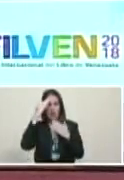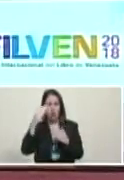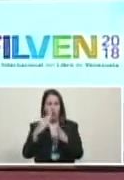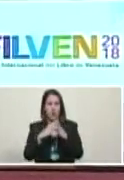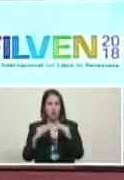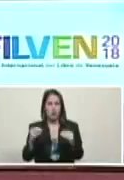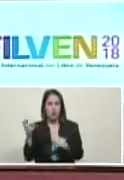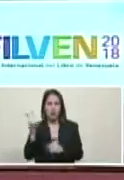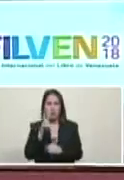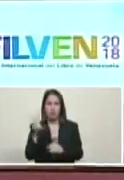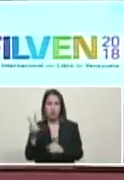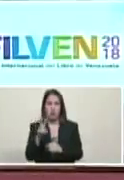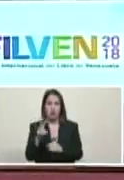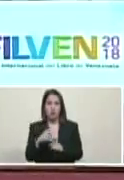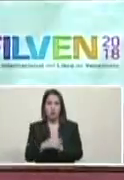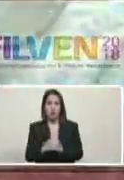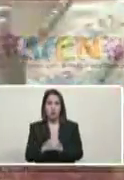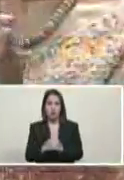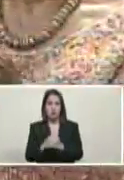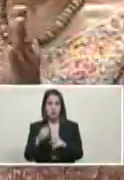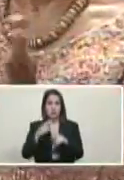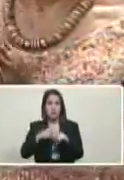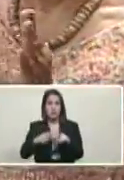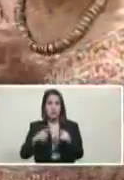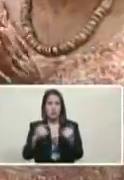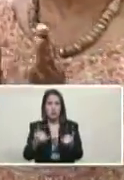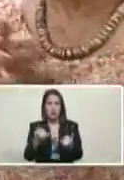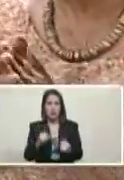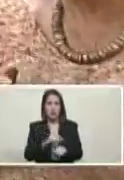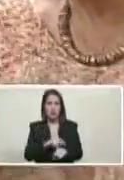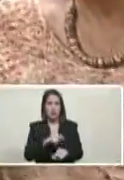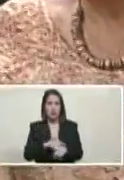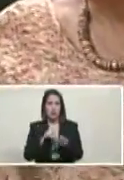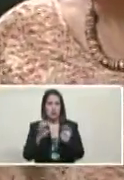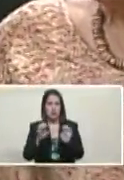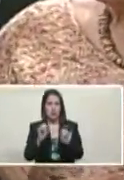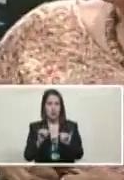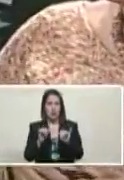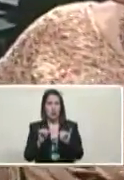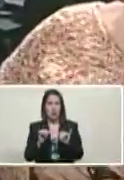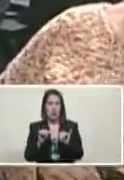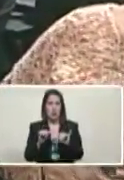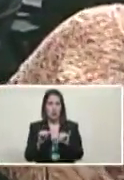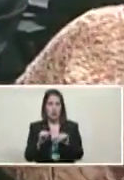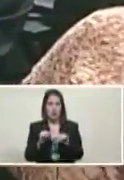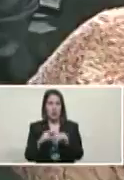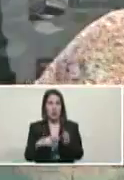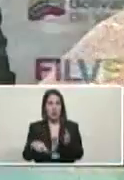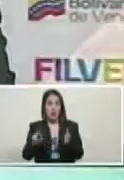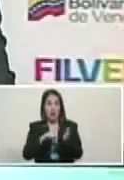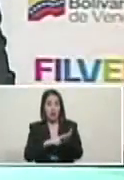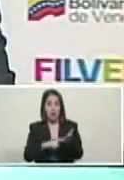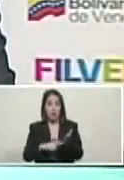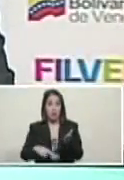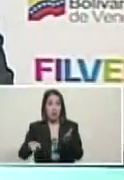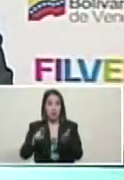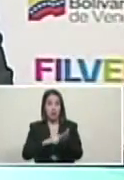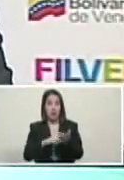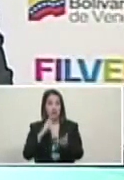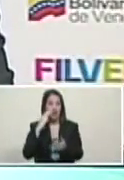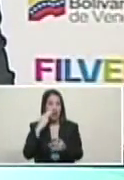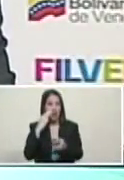Venezuela. Pero a esta misma hora, de manera simultánea, lo estamos transmitiendo a través de